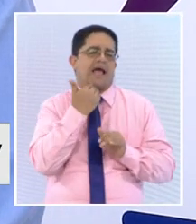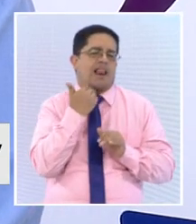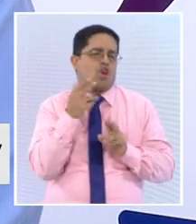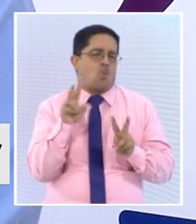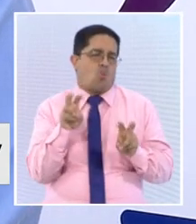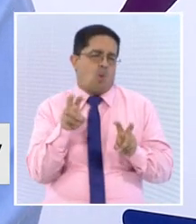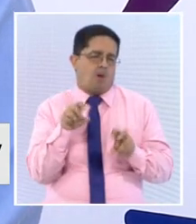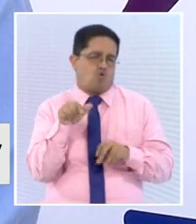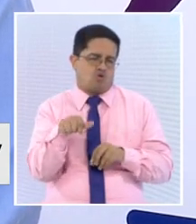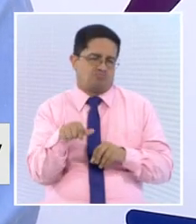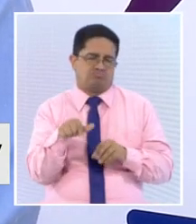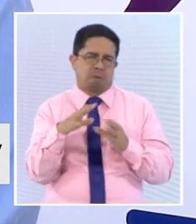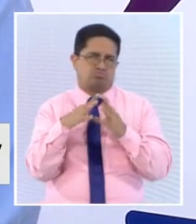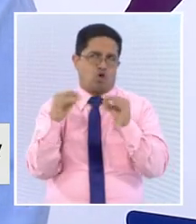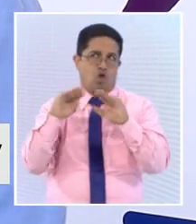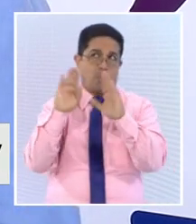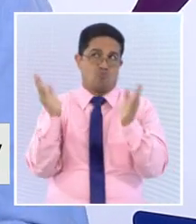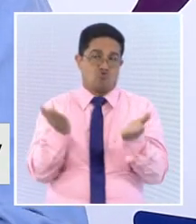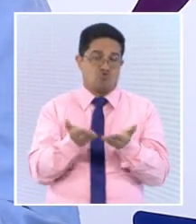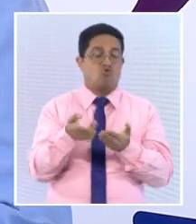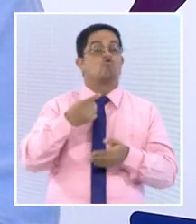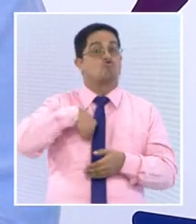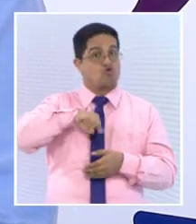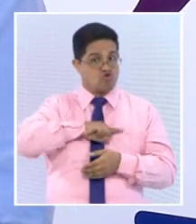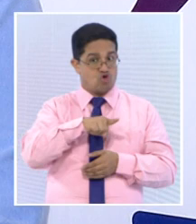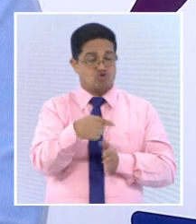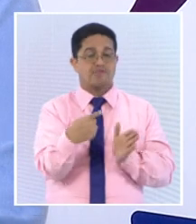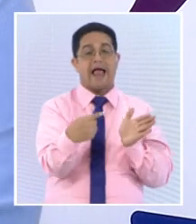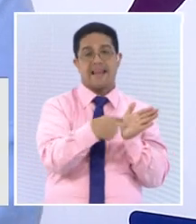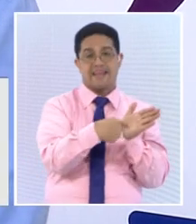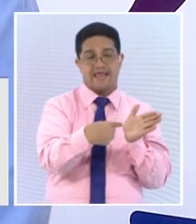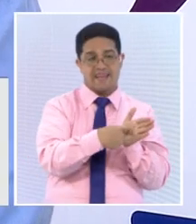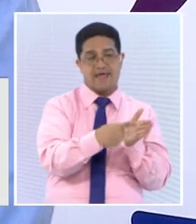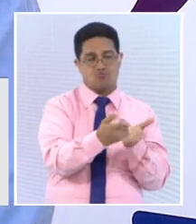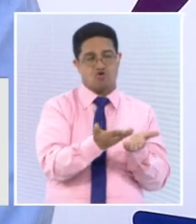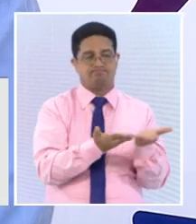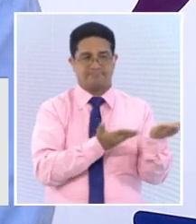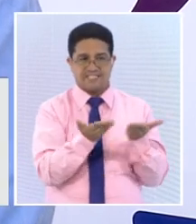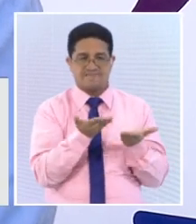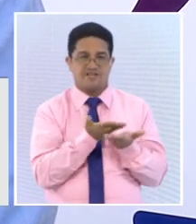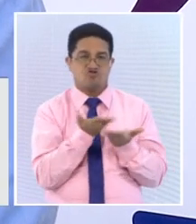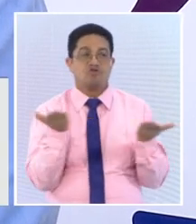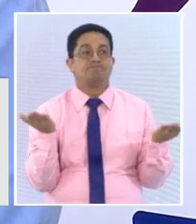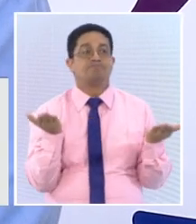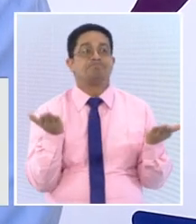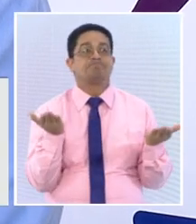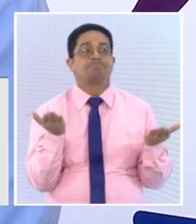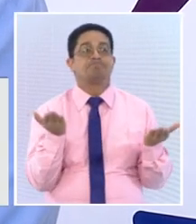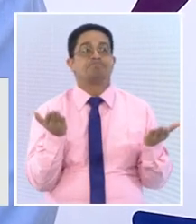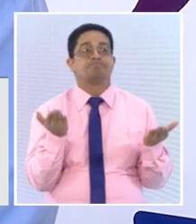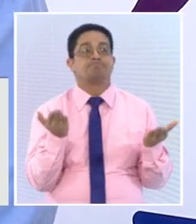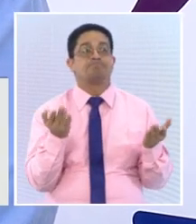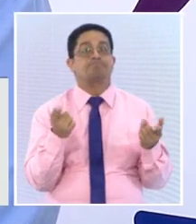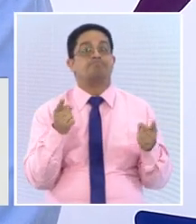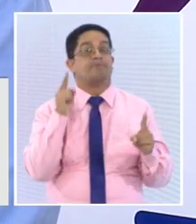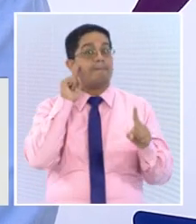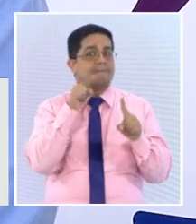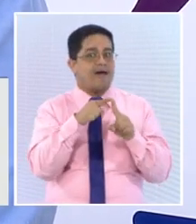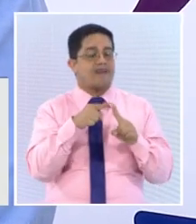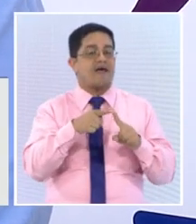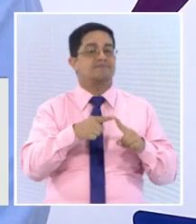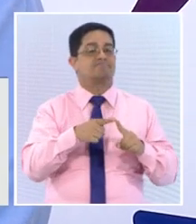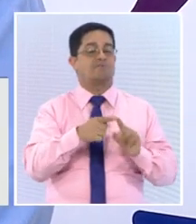nivel mundial. Y nosotros colocamos para los servicios a su disposición, tanto para cadera como para